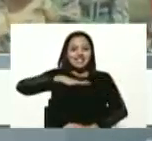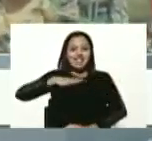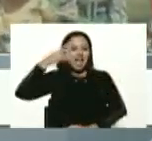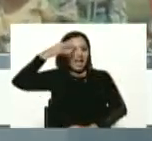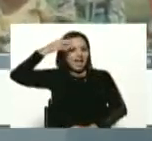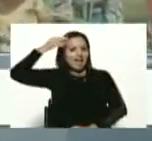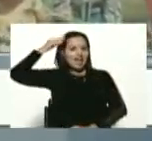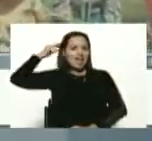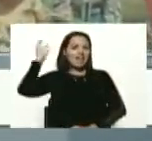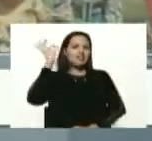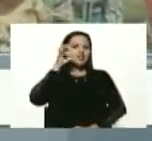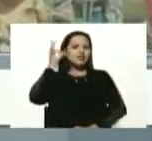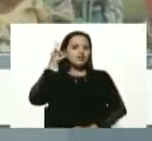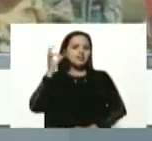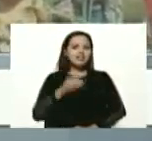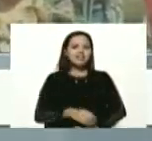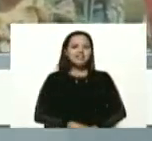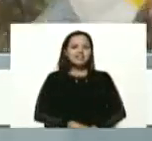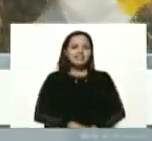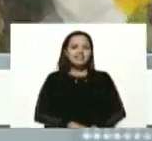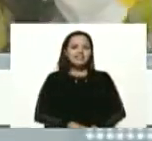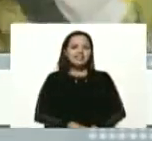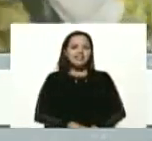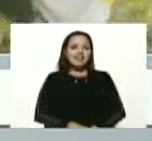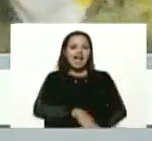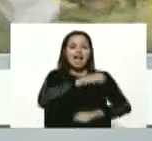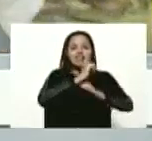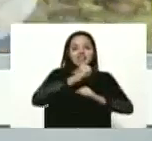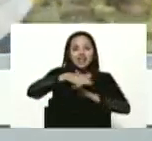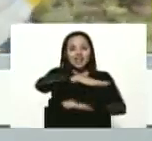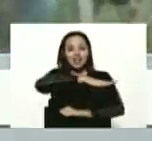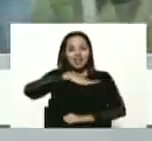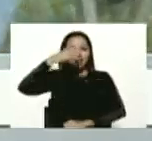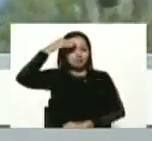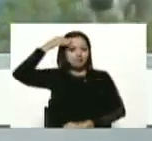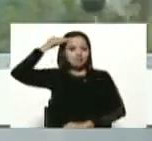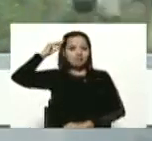Catirrusia, Silvia Flores de Maduro, la llanera Catirrusia.